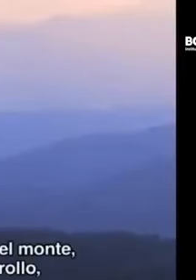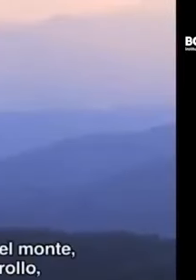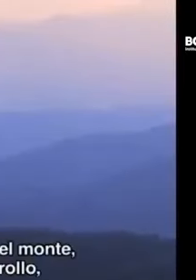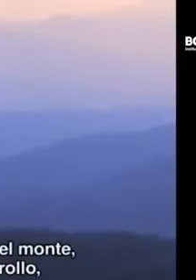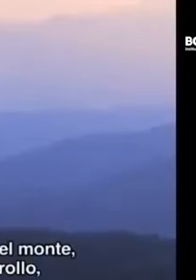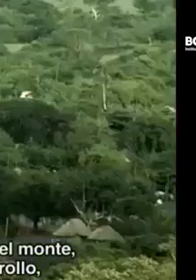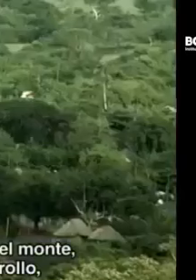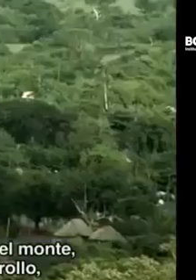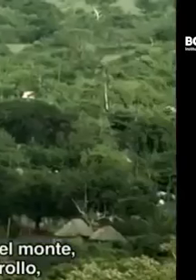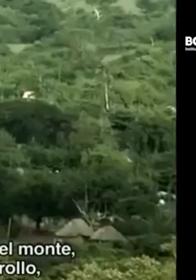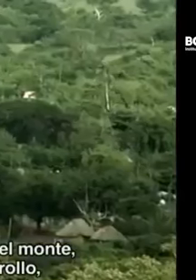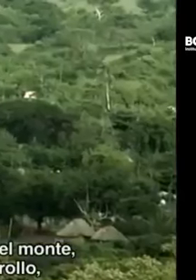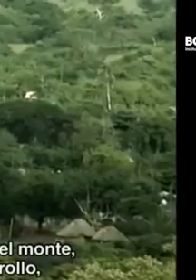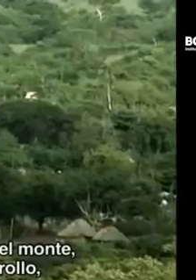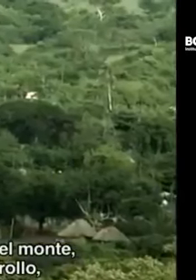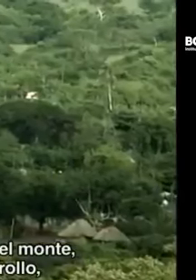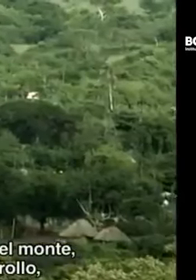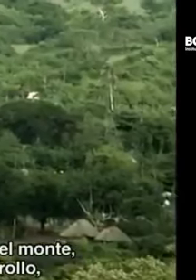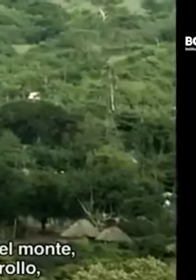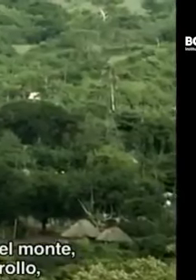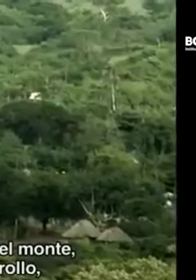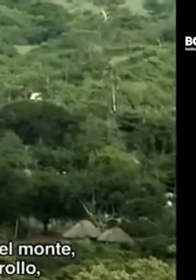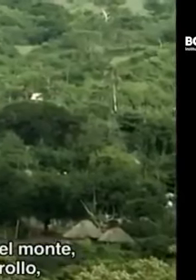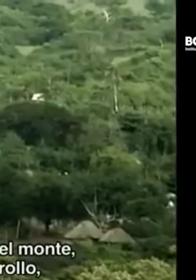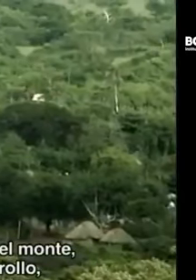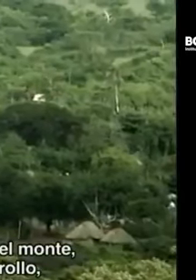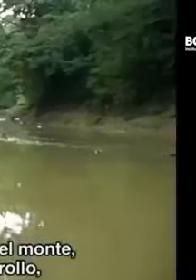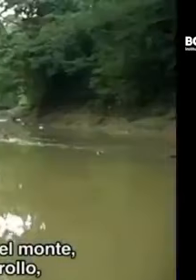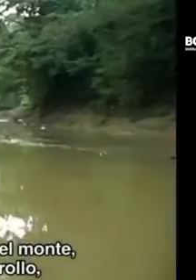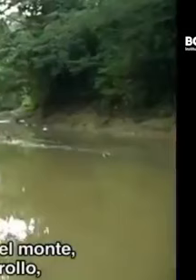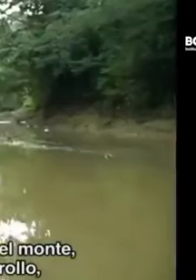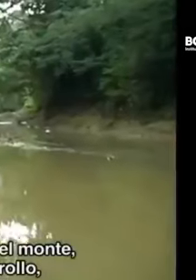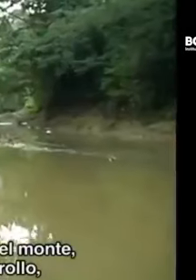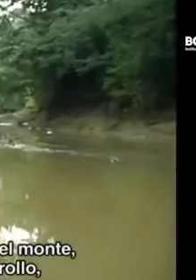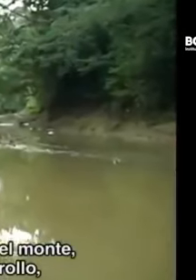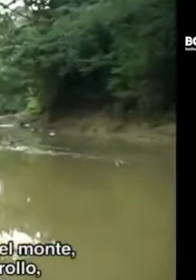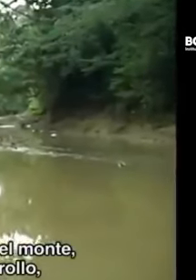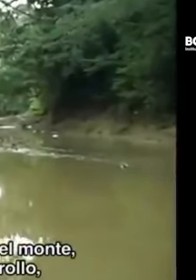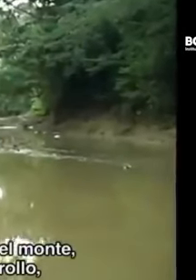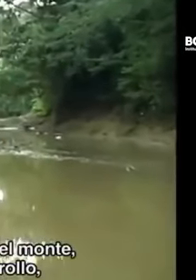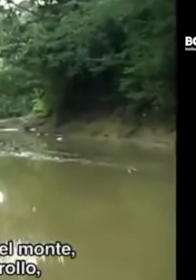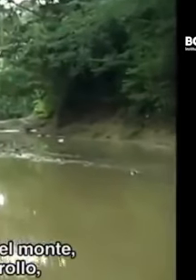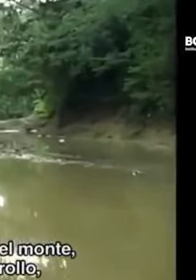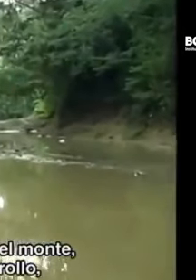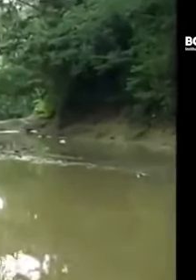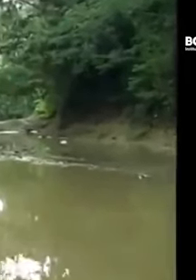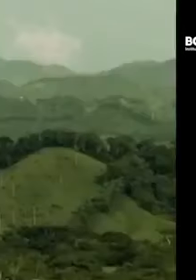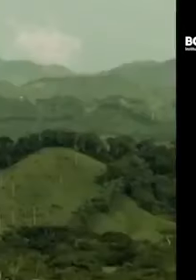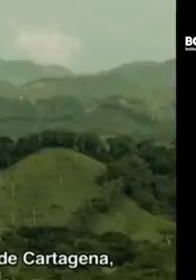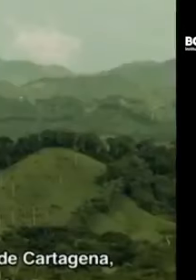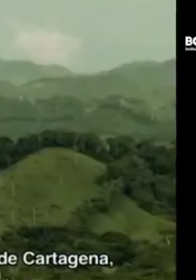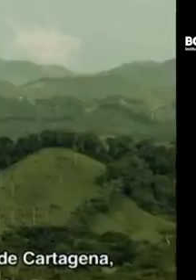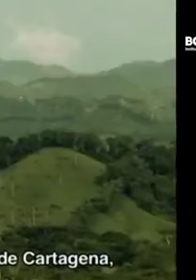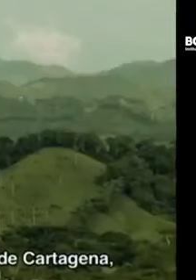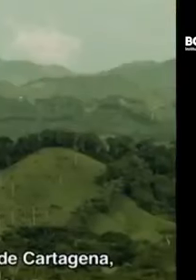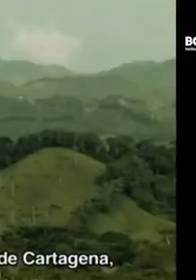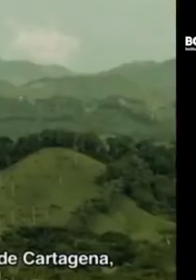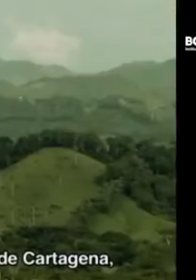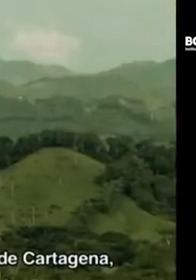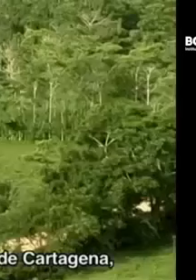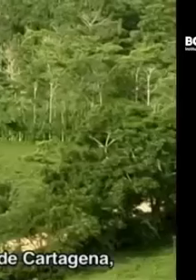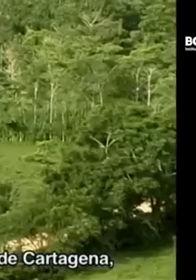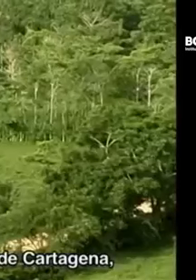Macho, cumachá, matatá y mañón. Lendro monde, ahí verá el